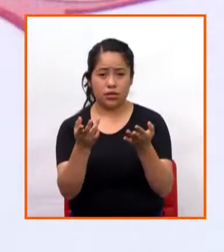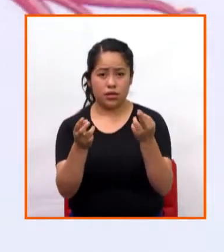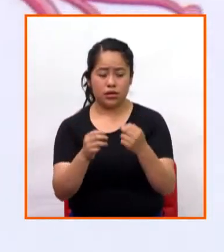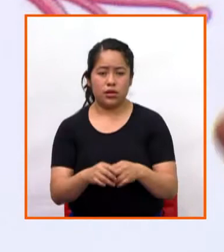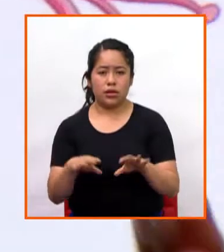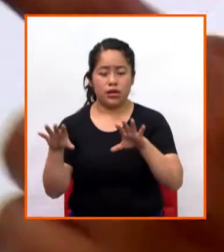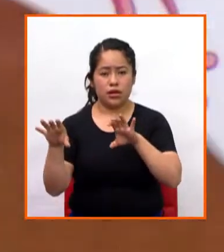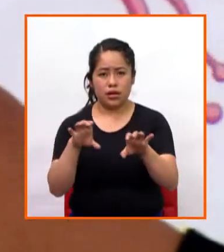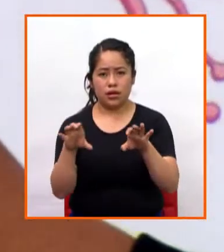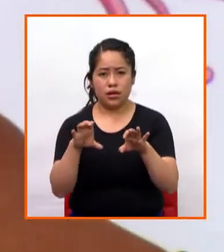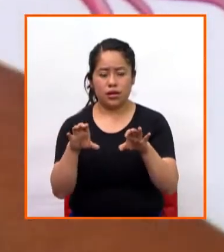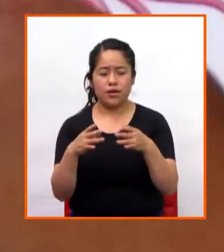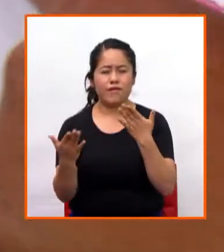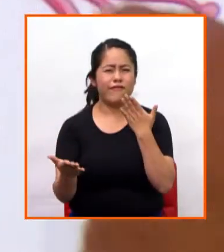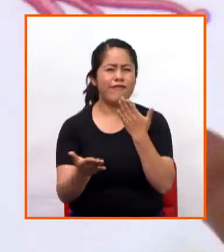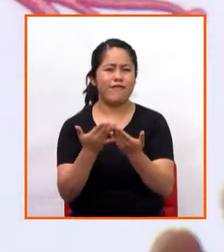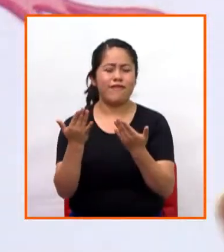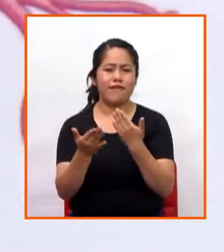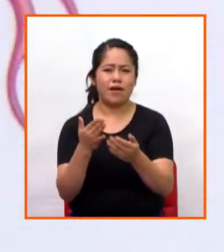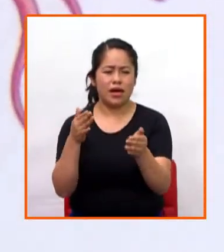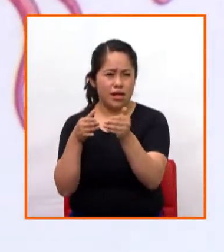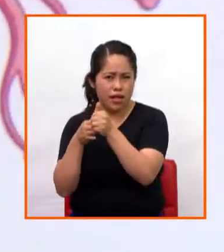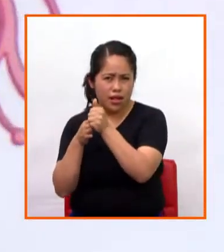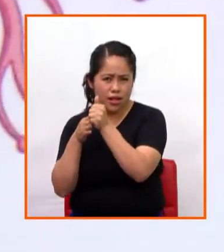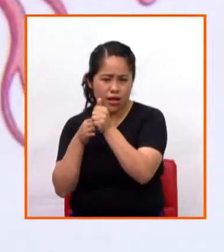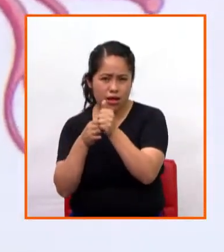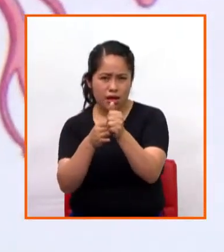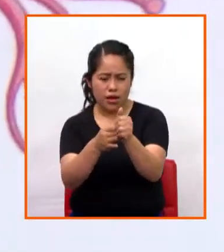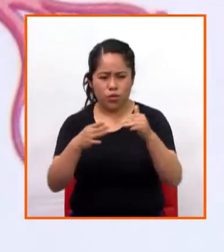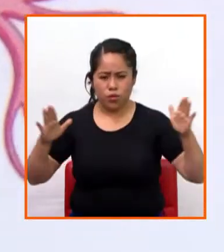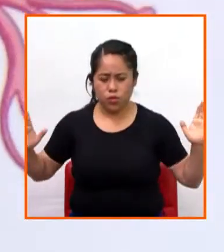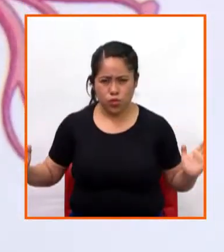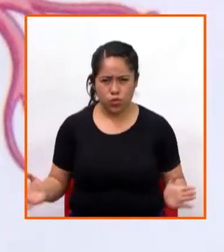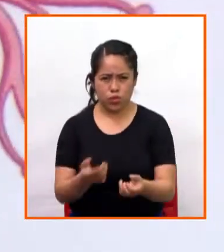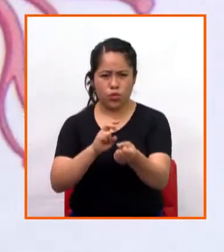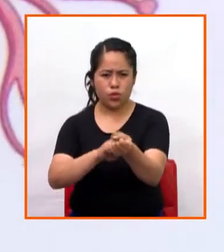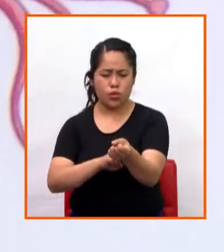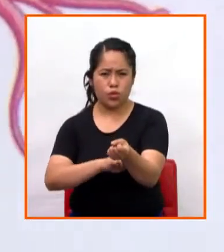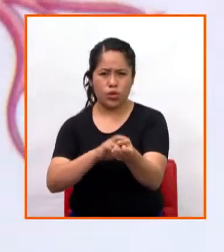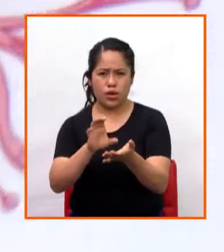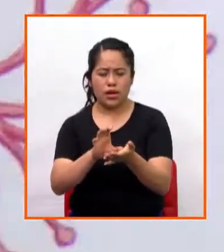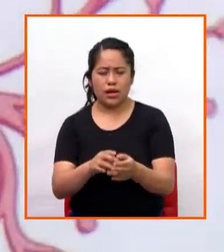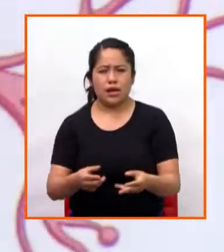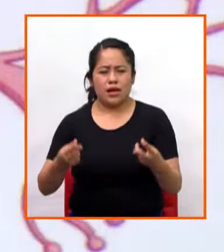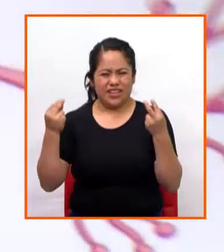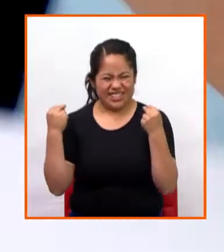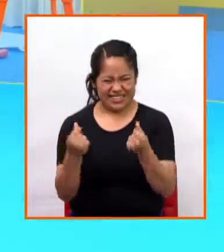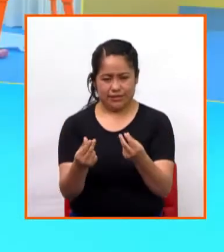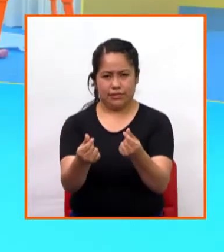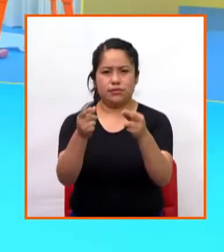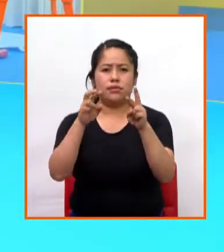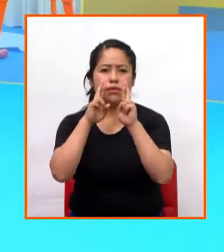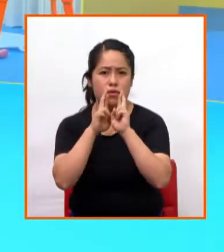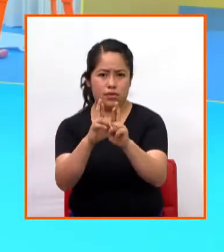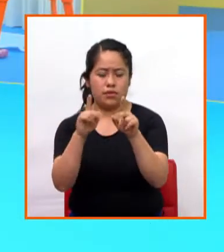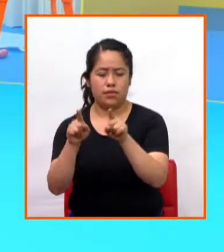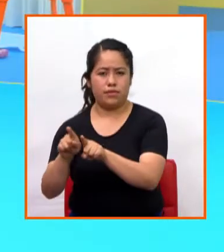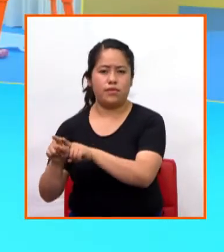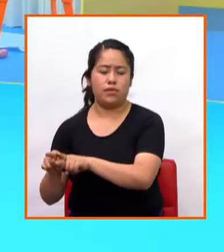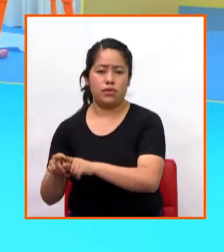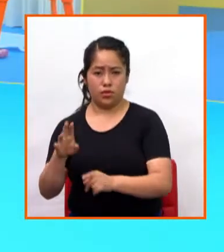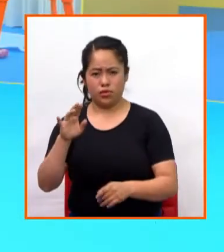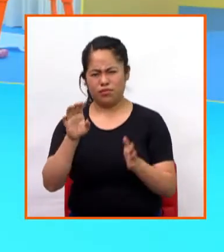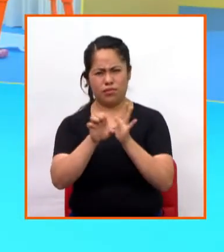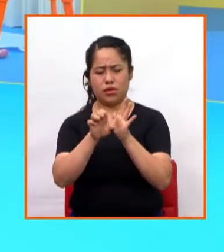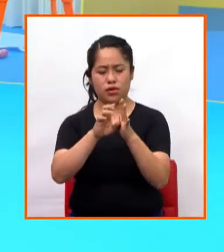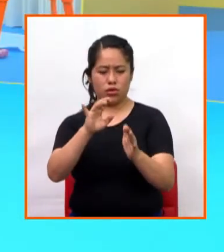que facilita la conducción del impulso nervioso y hace que nuestras respuestas sean mucho más rápidas. Por ejemplo, yo estoy